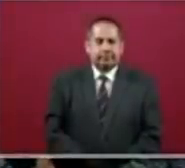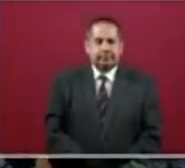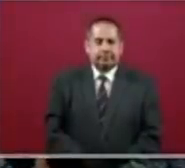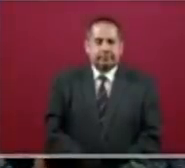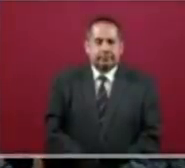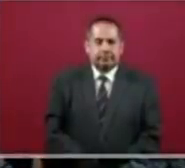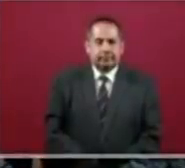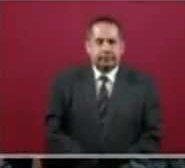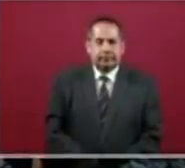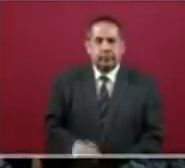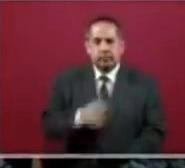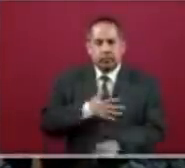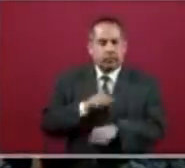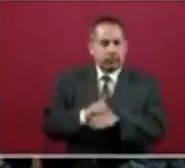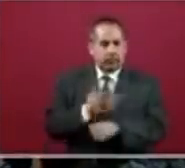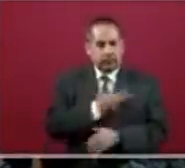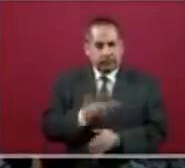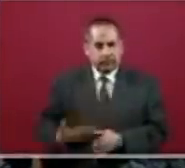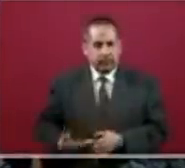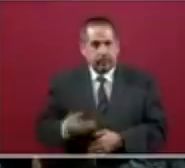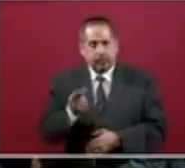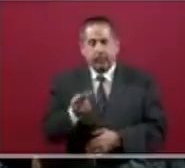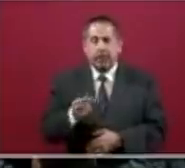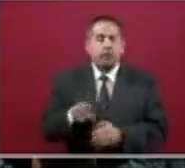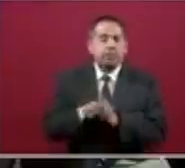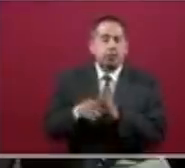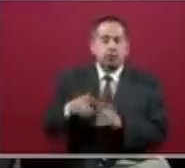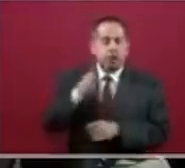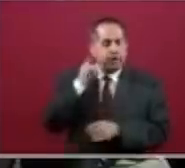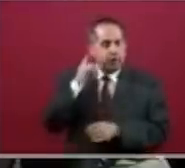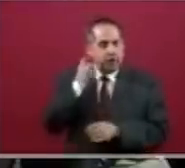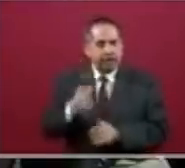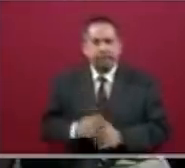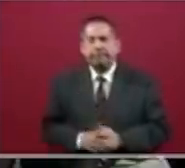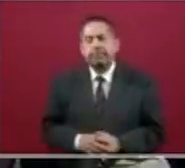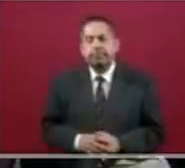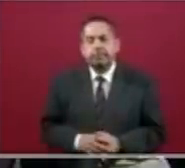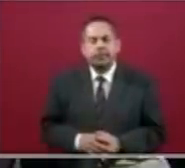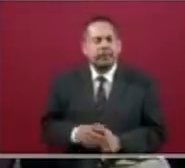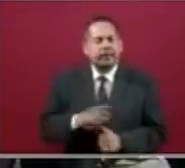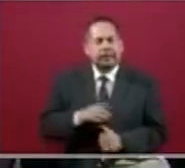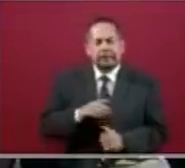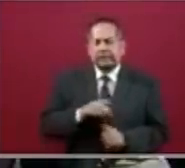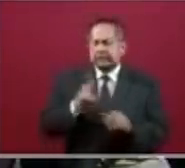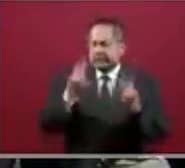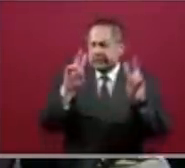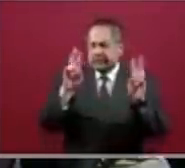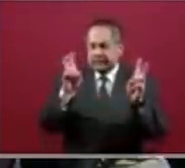Buenos días, presidente. Marco Antonio Olvera, de Radio Latino, California. Hay un tema ahí sobre